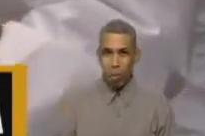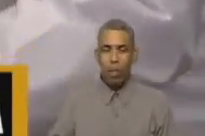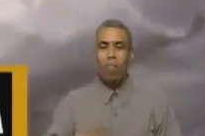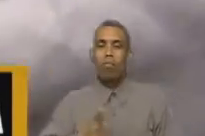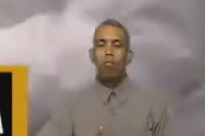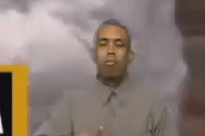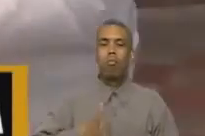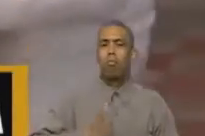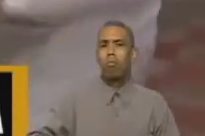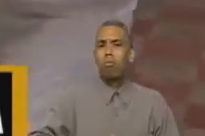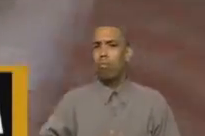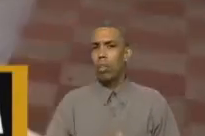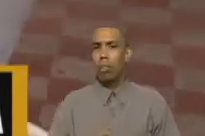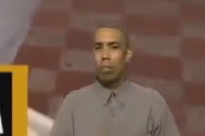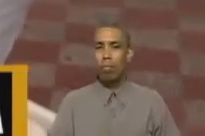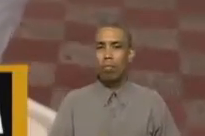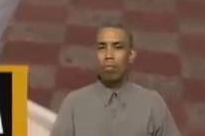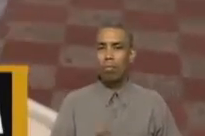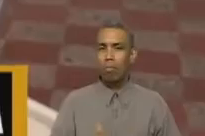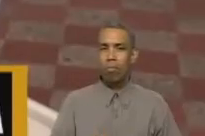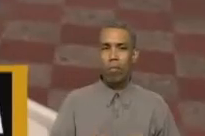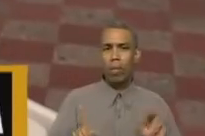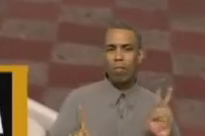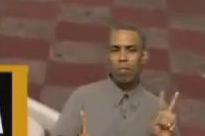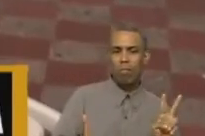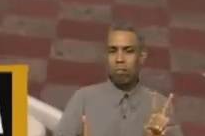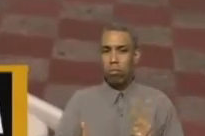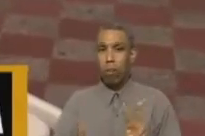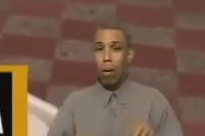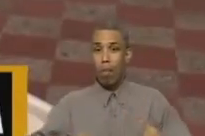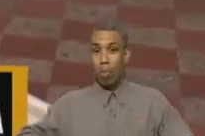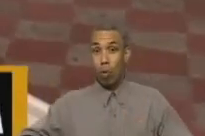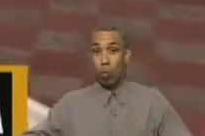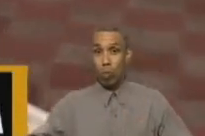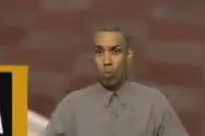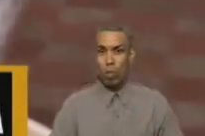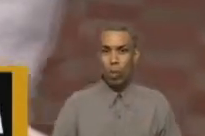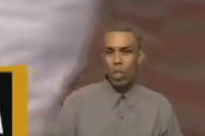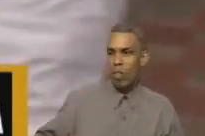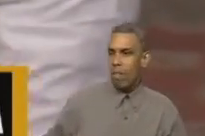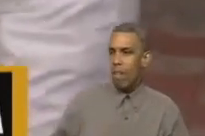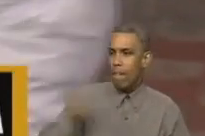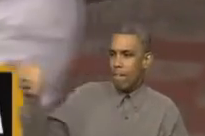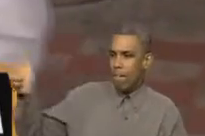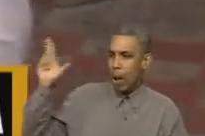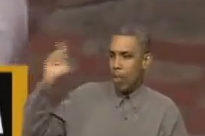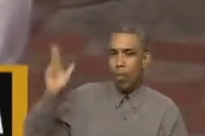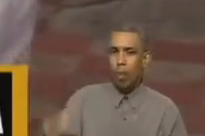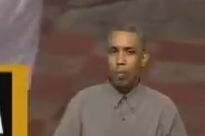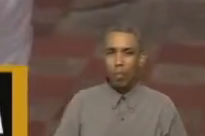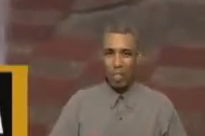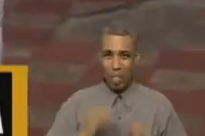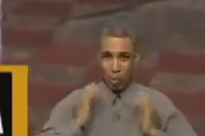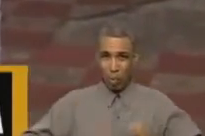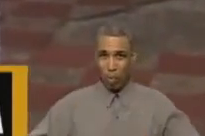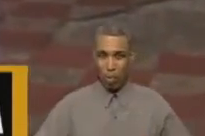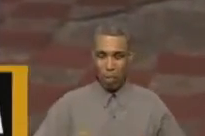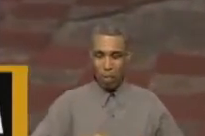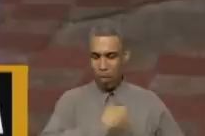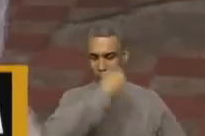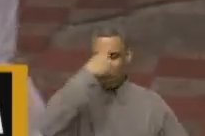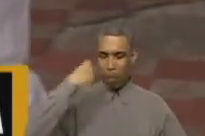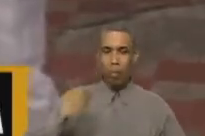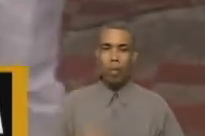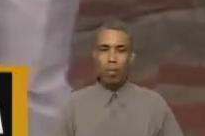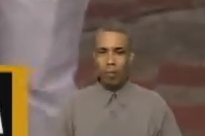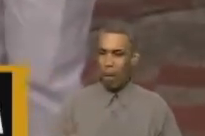acercado dos personas, según testigos, en una motocicleta, y le dispararon en repetidas oportunidades. José Almeida fue